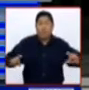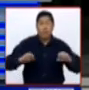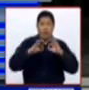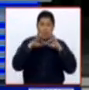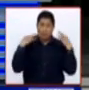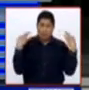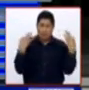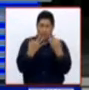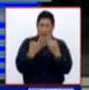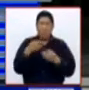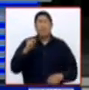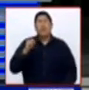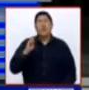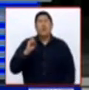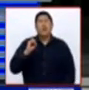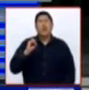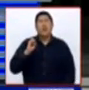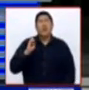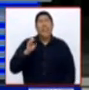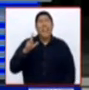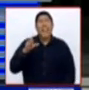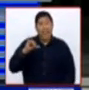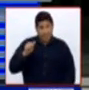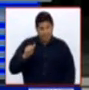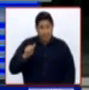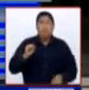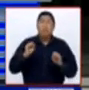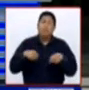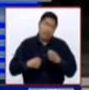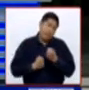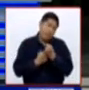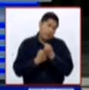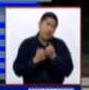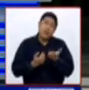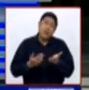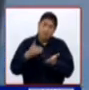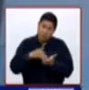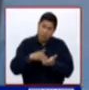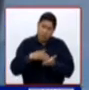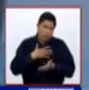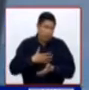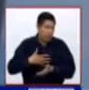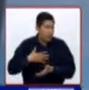familia de Noelia y puede colaborar también. Le repito una vez más, sáquese